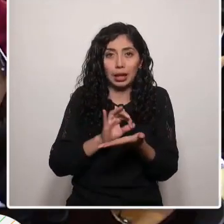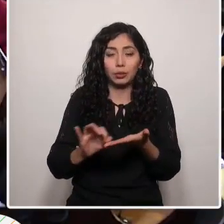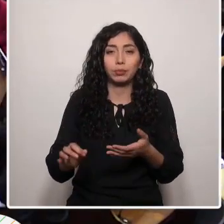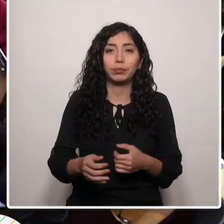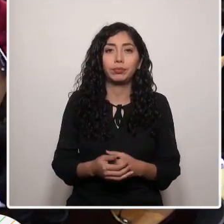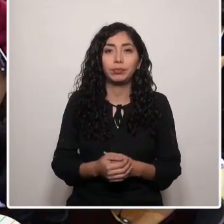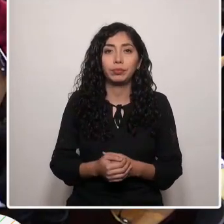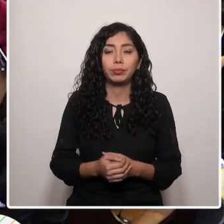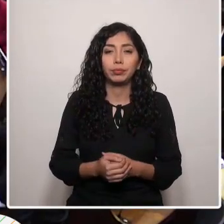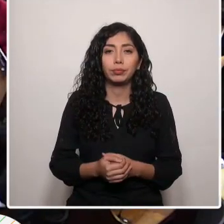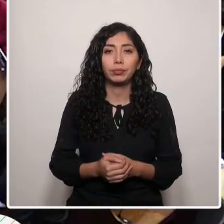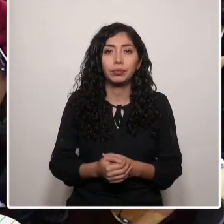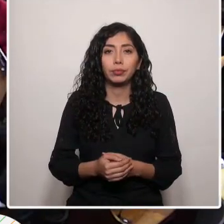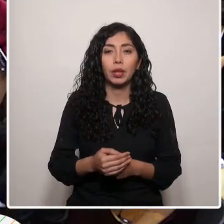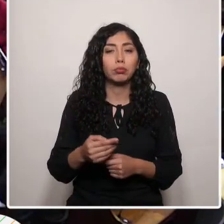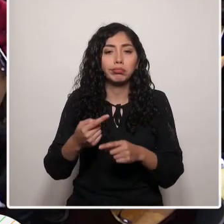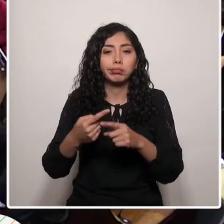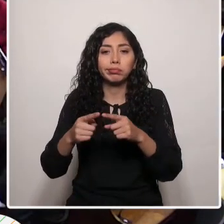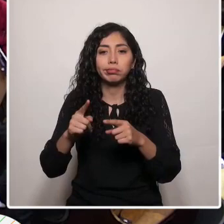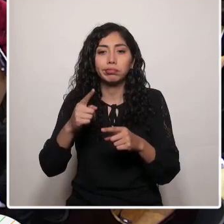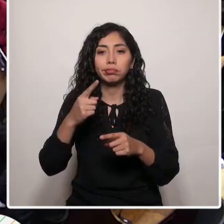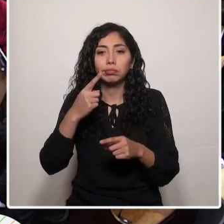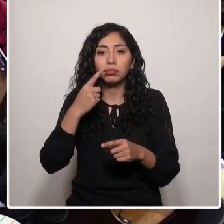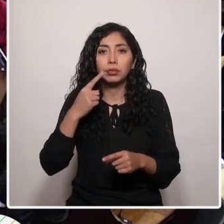Señor Fuad Chaín.